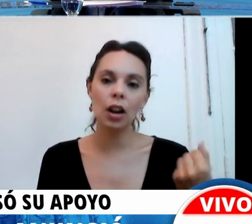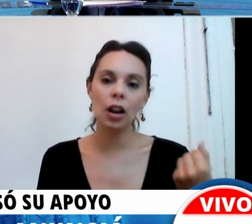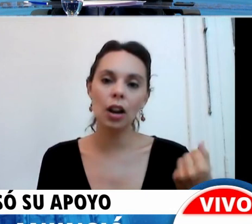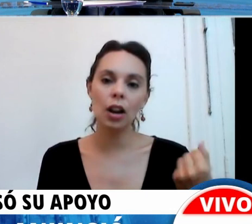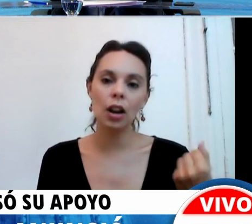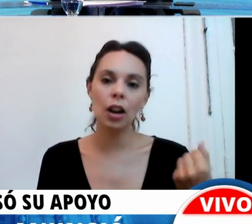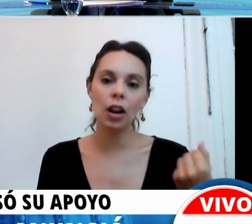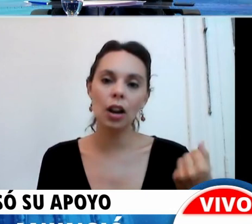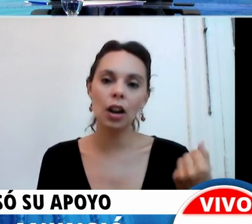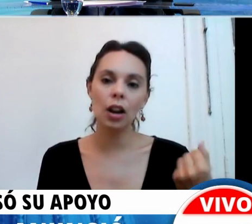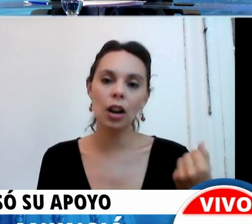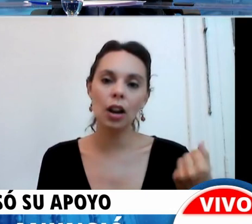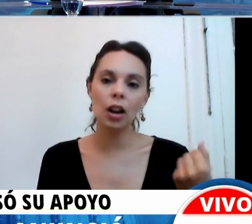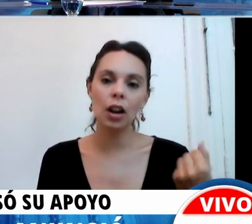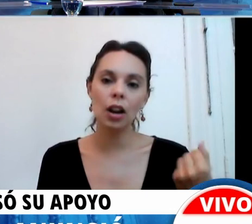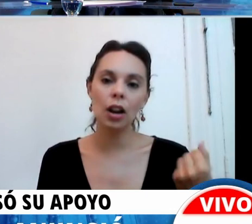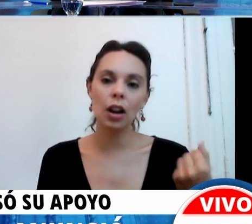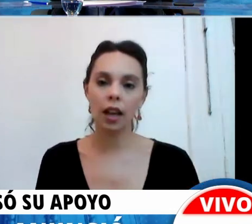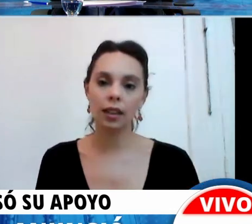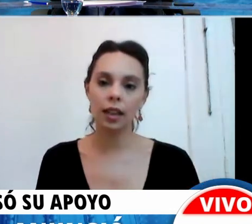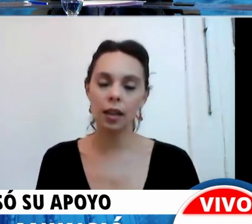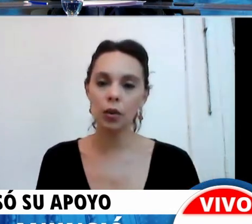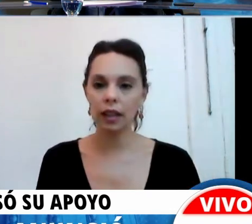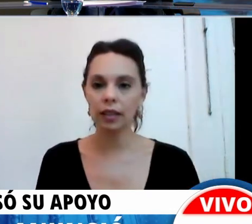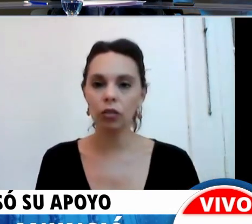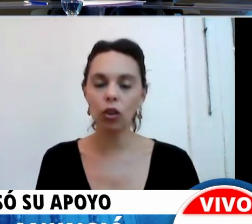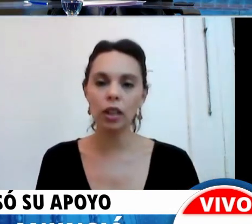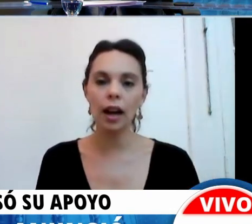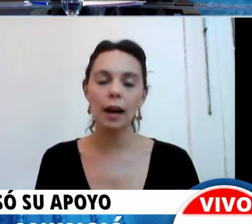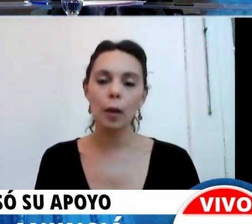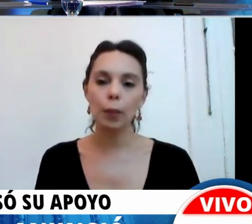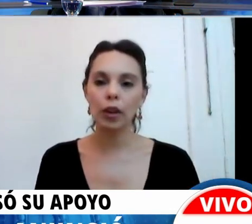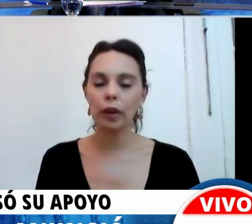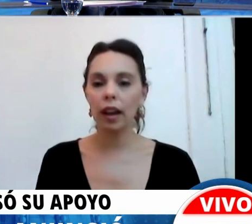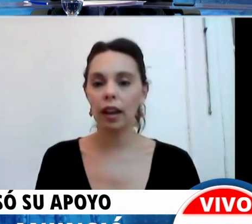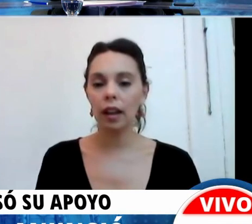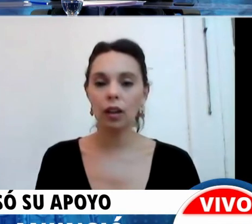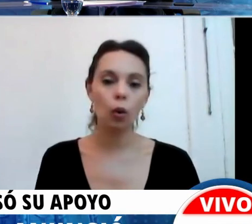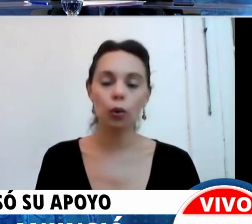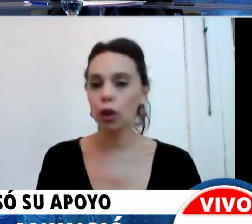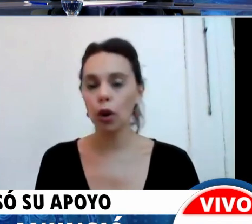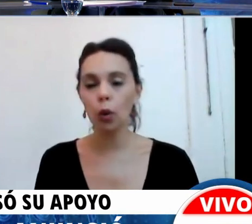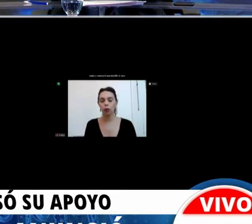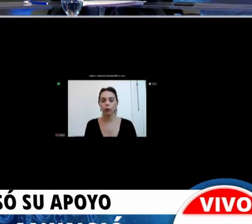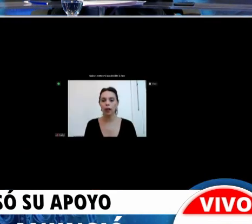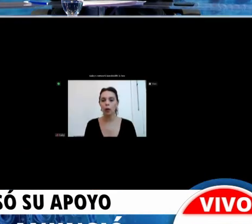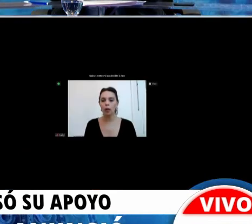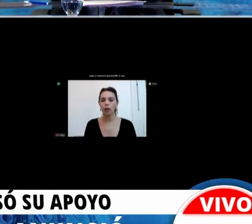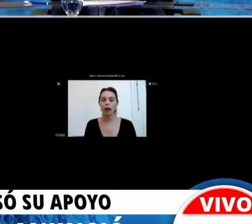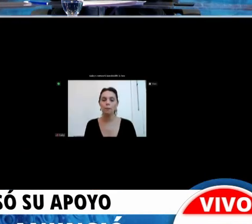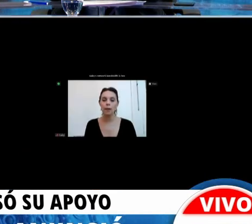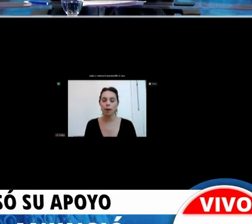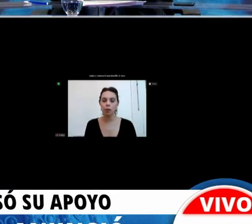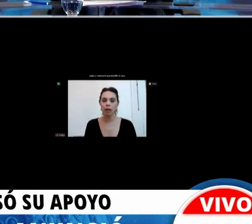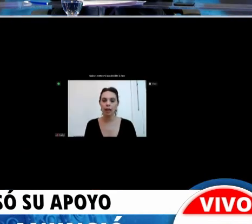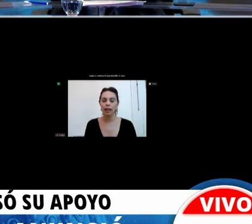nos tenemos que hacer cargo del rol que tenemos en esta historia, claro, porque nos guste o no nos guste, fue el gobierno